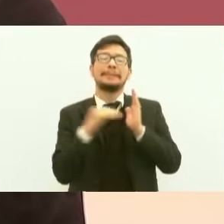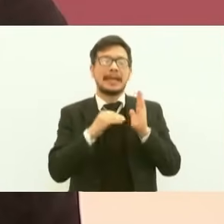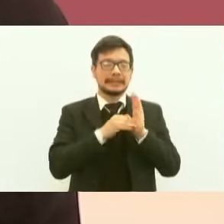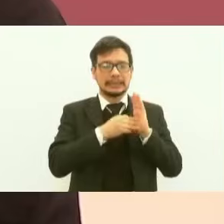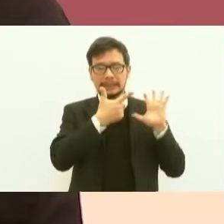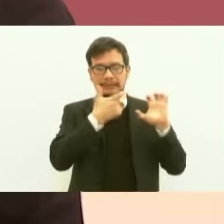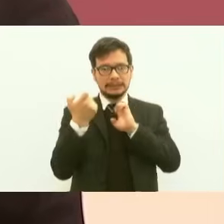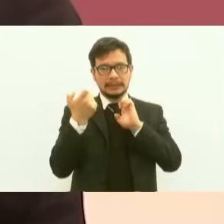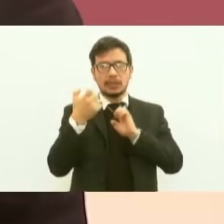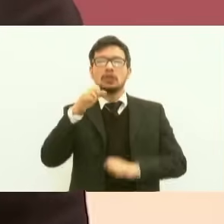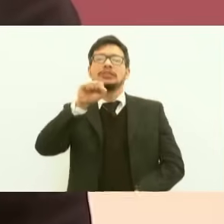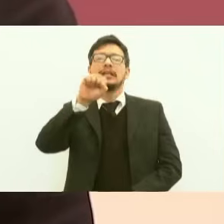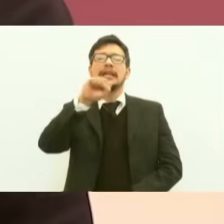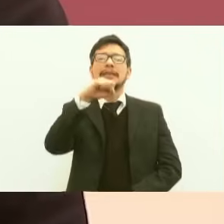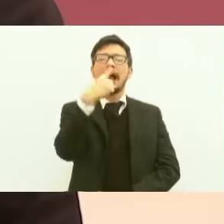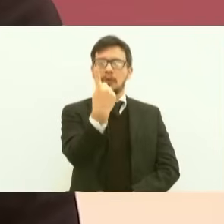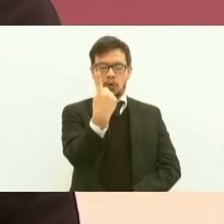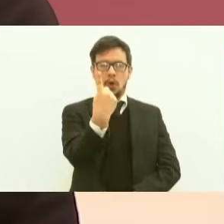11.761 en el programa